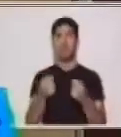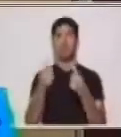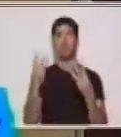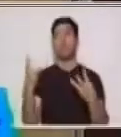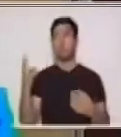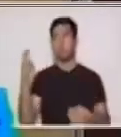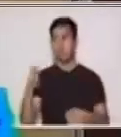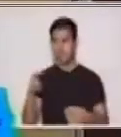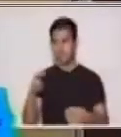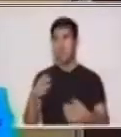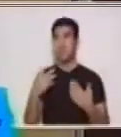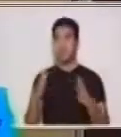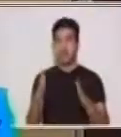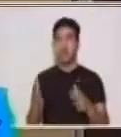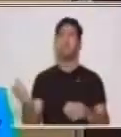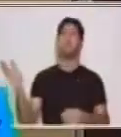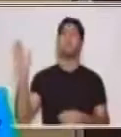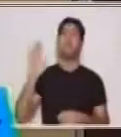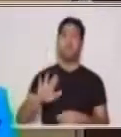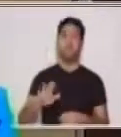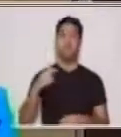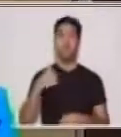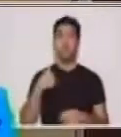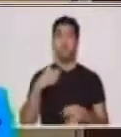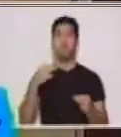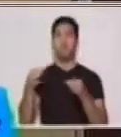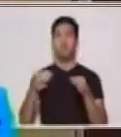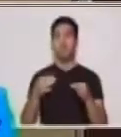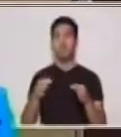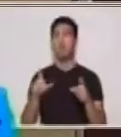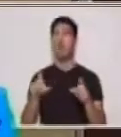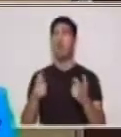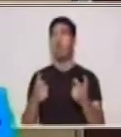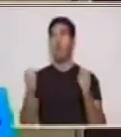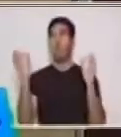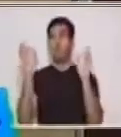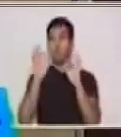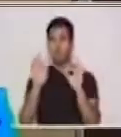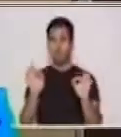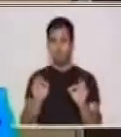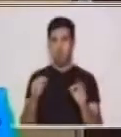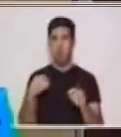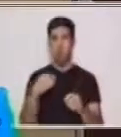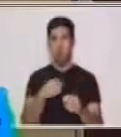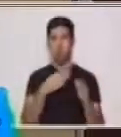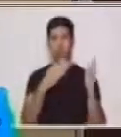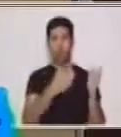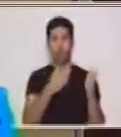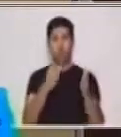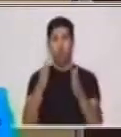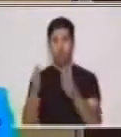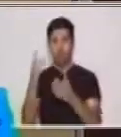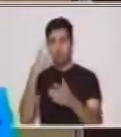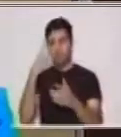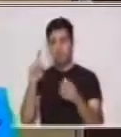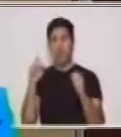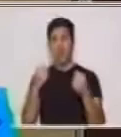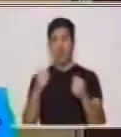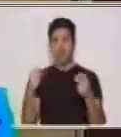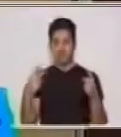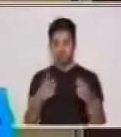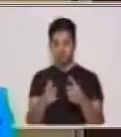medidas. Luego voy a explicar de qué forma es que debemos de colocarlos ya en orden para poder hacer el patrón, porque